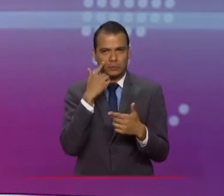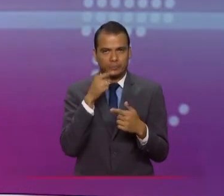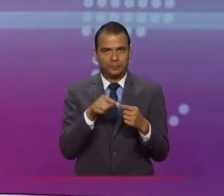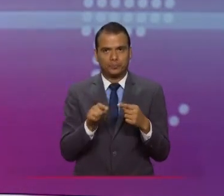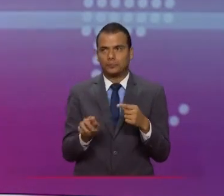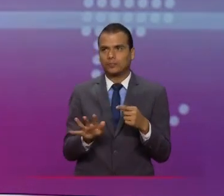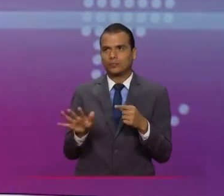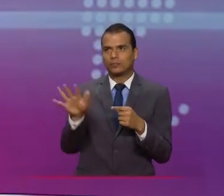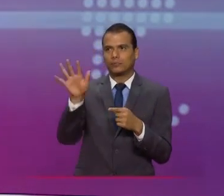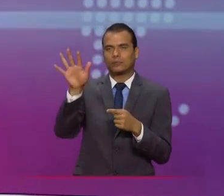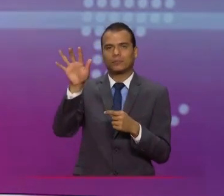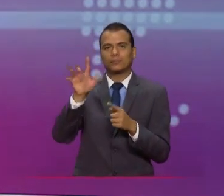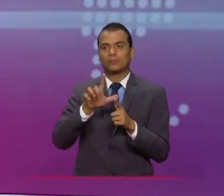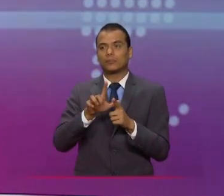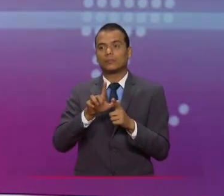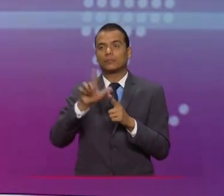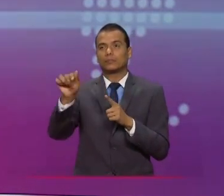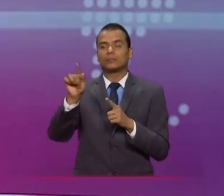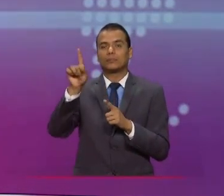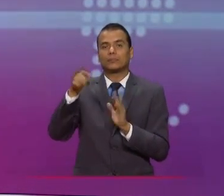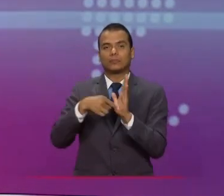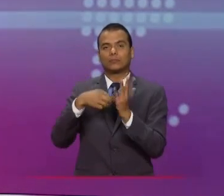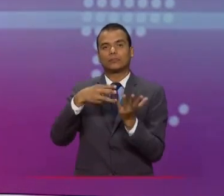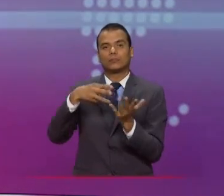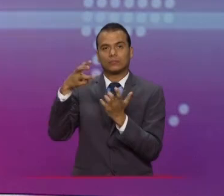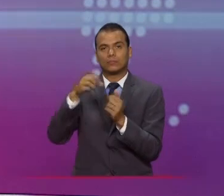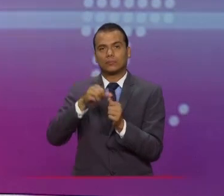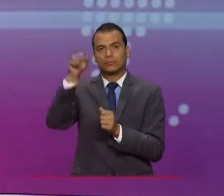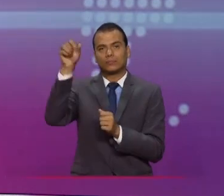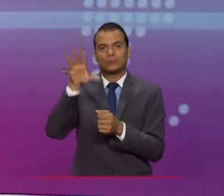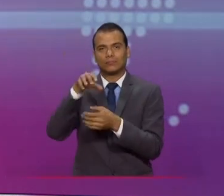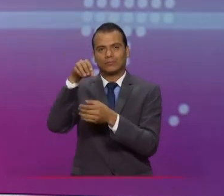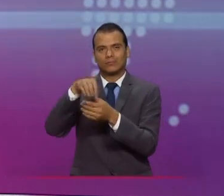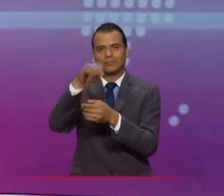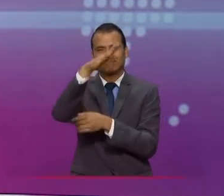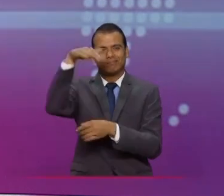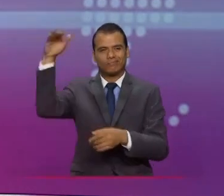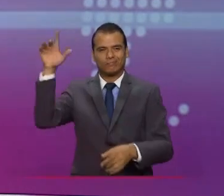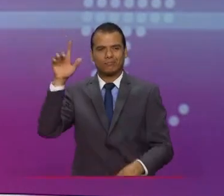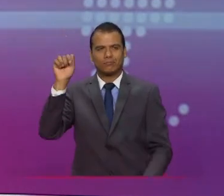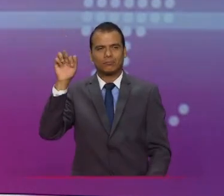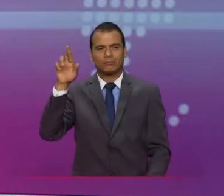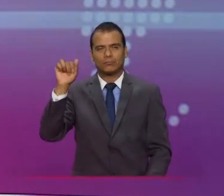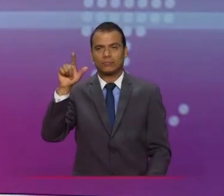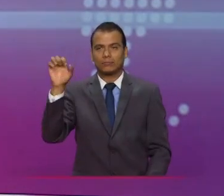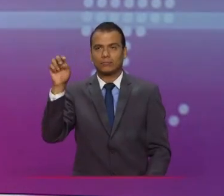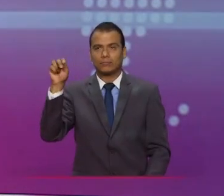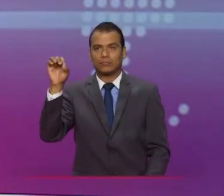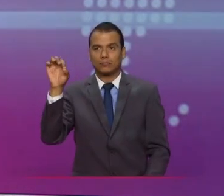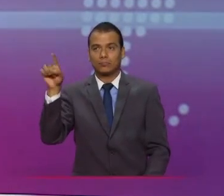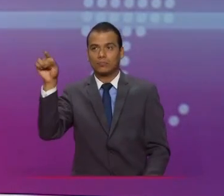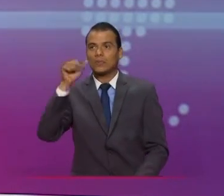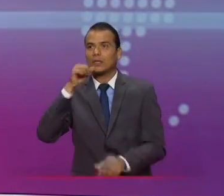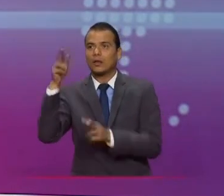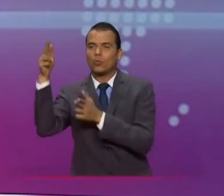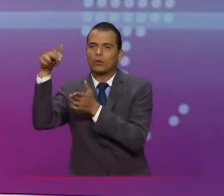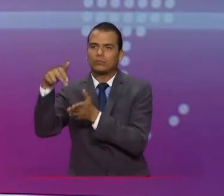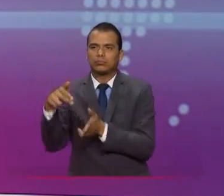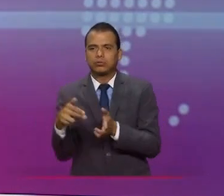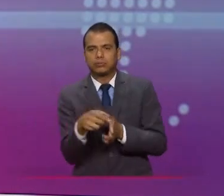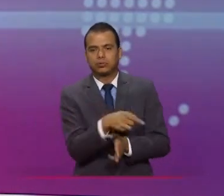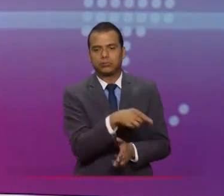altura en el Alto del Faro, en la cordillera occidental, dentro del Parque Nacional Natural Los Farallones. Se trata del Cañaveralejo, que